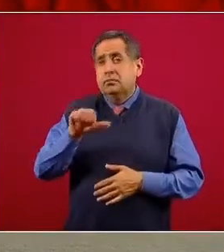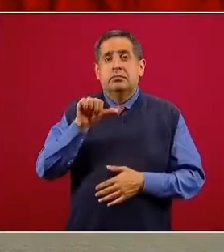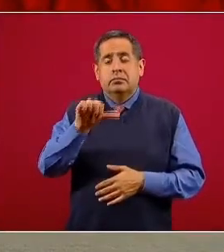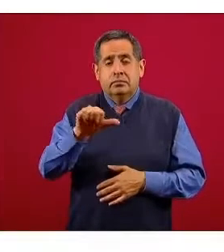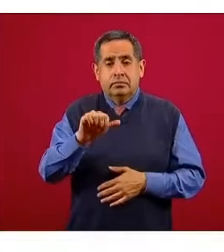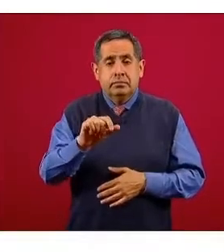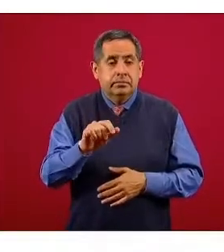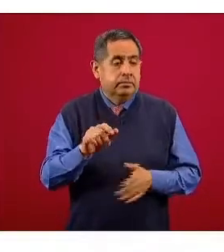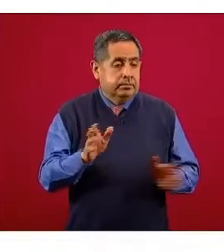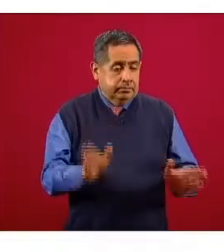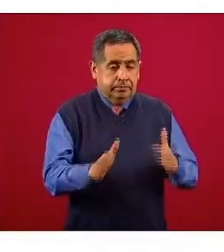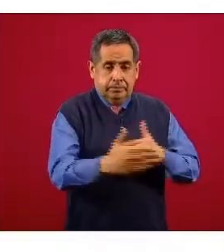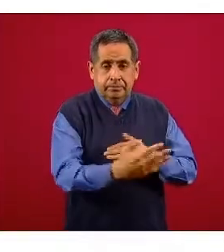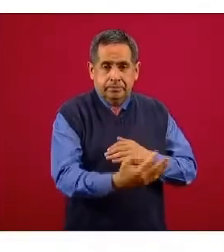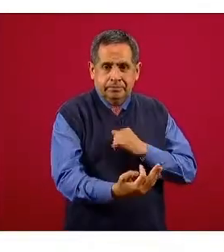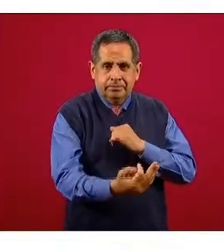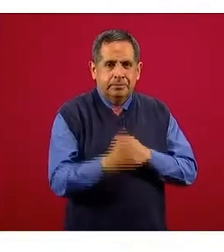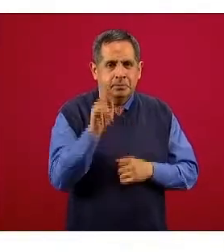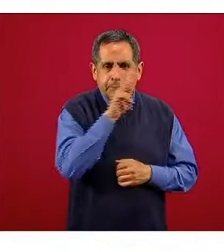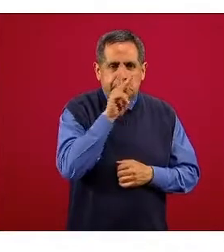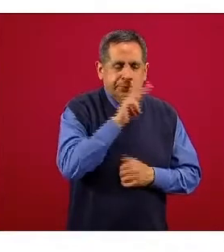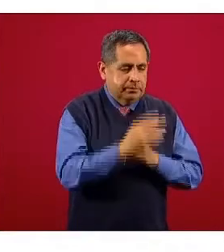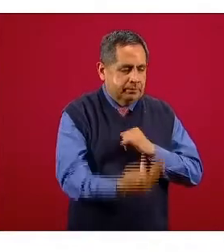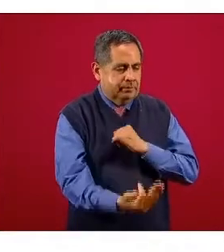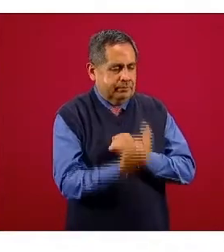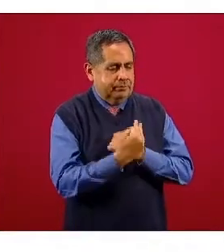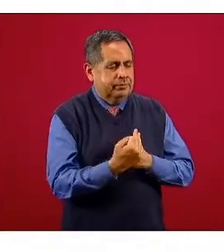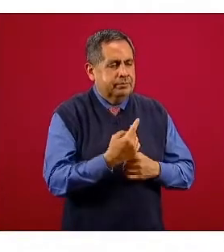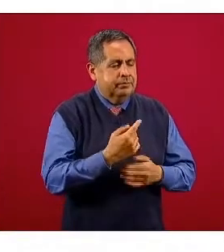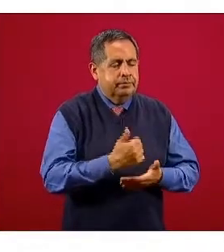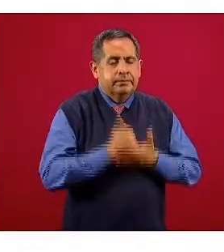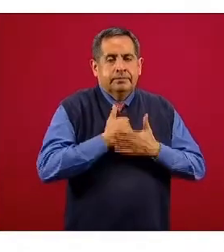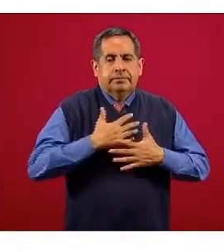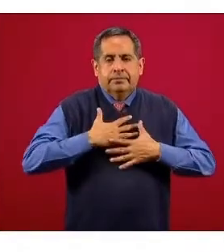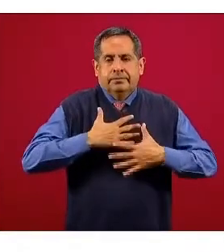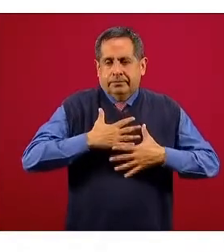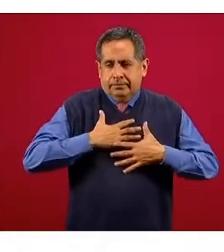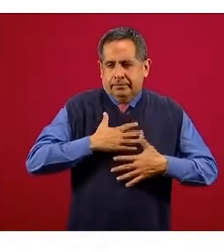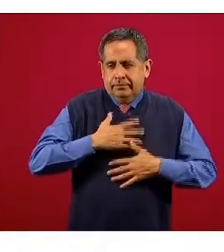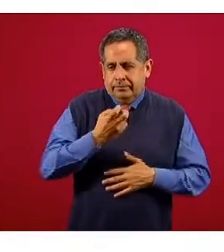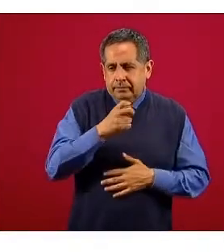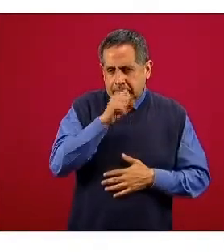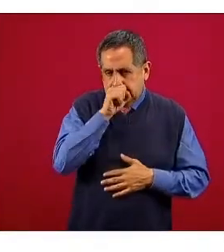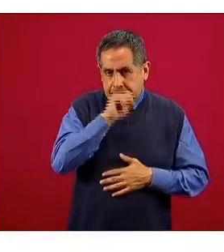1.516 ventiladores a las 32 entidades federativas de nuestro país,